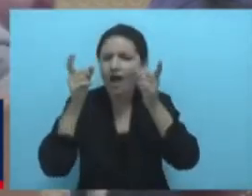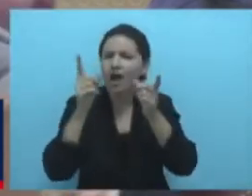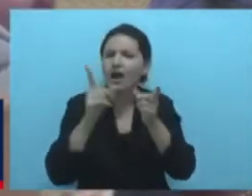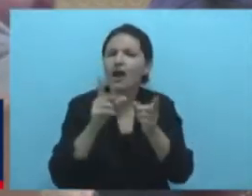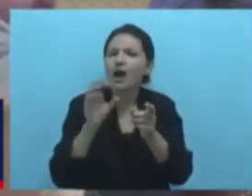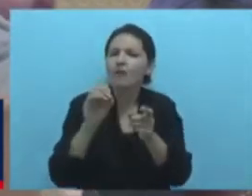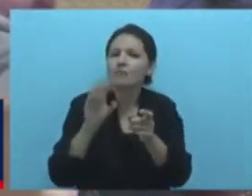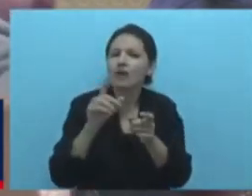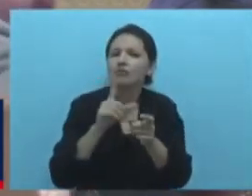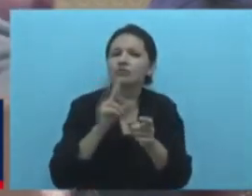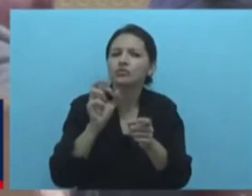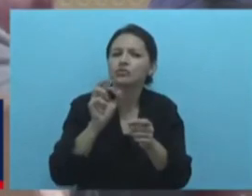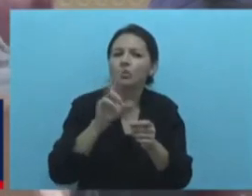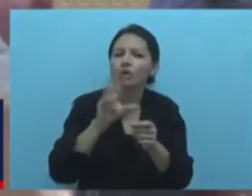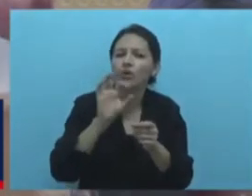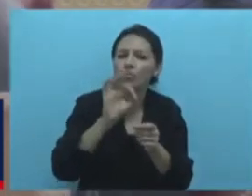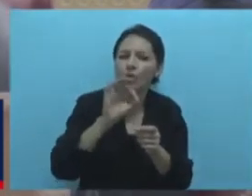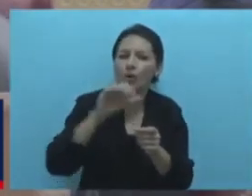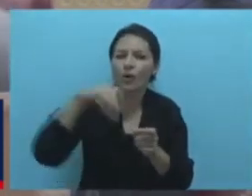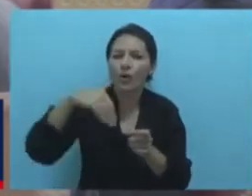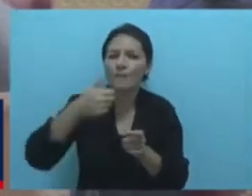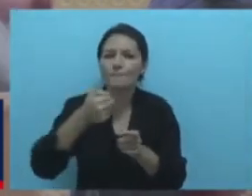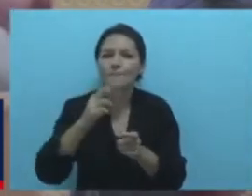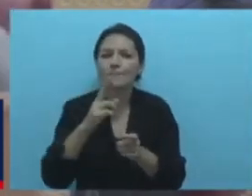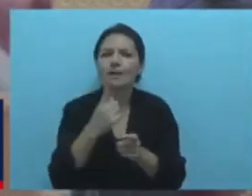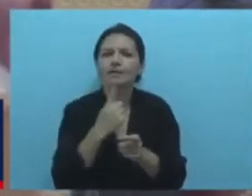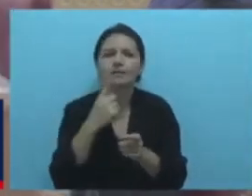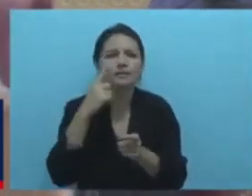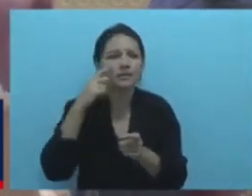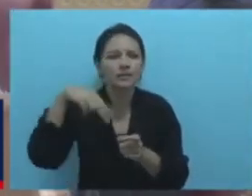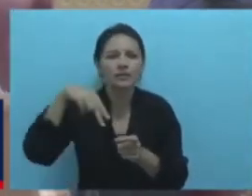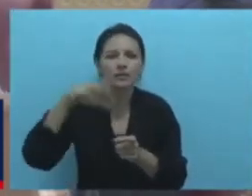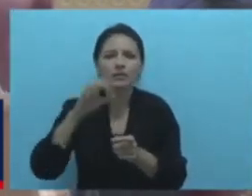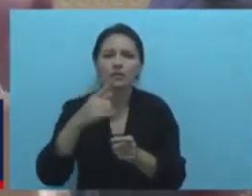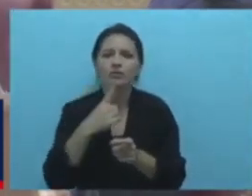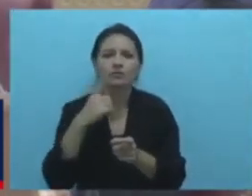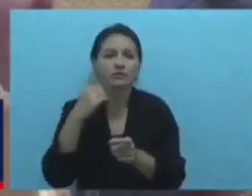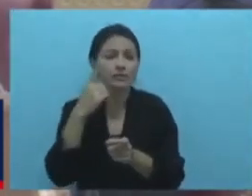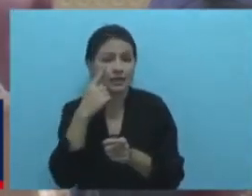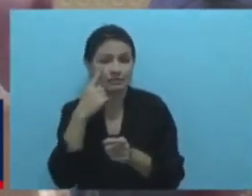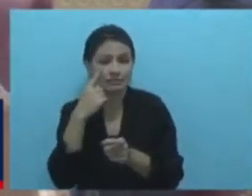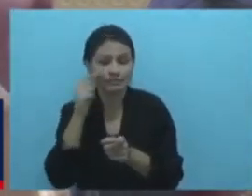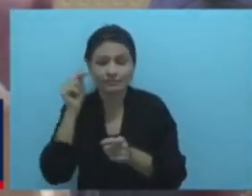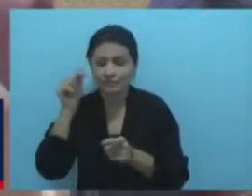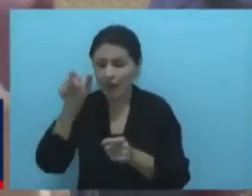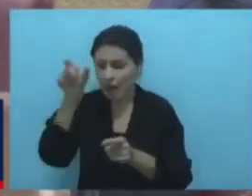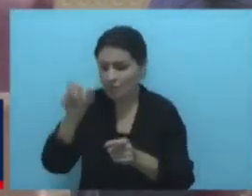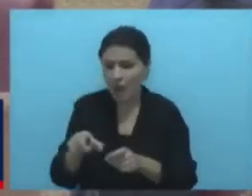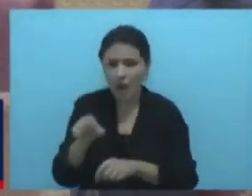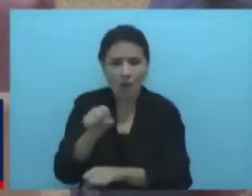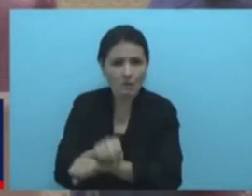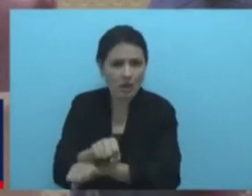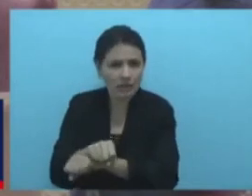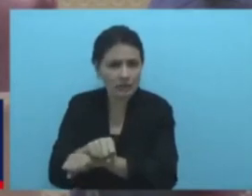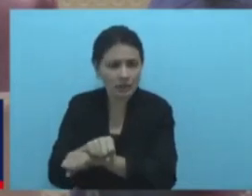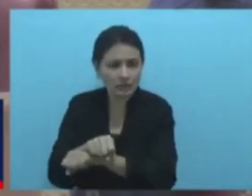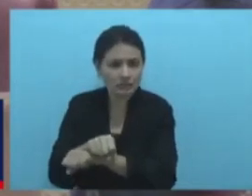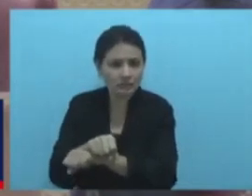señor presidente se escapó de la jefatura de policía simplemente Caminando por la puerta